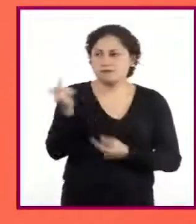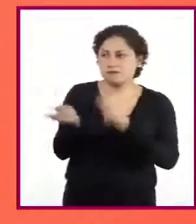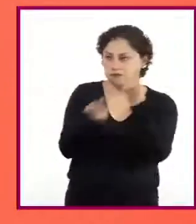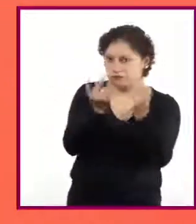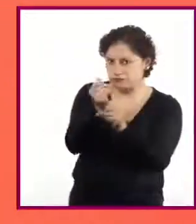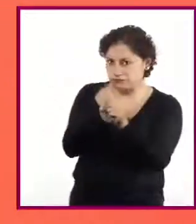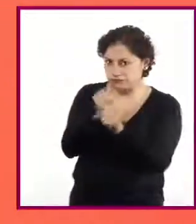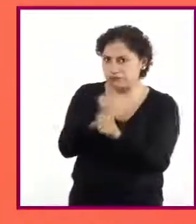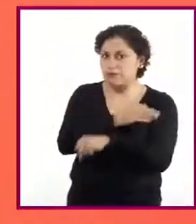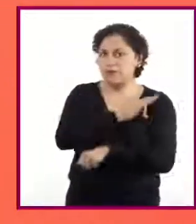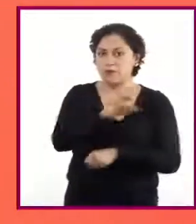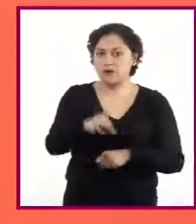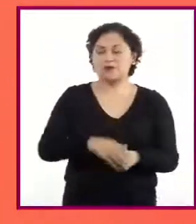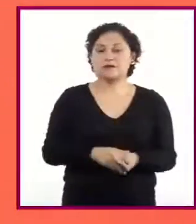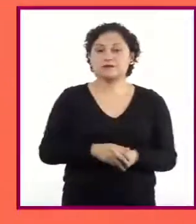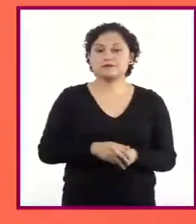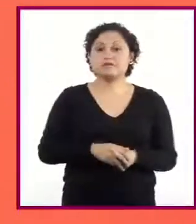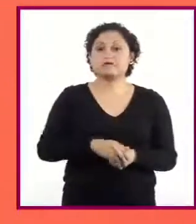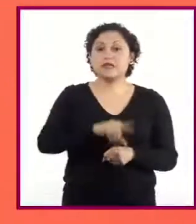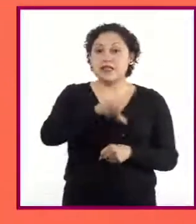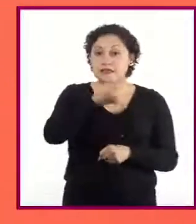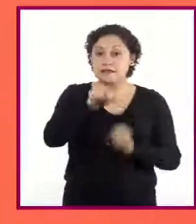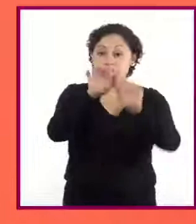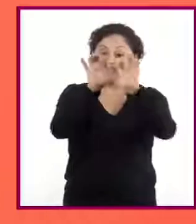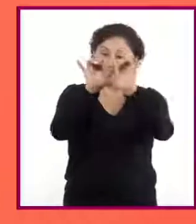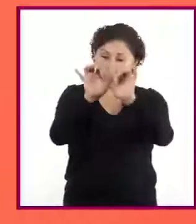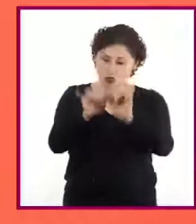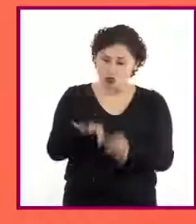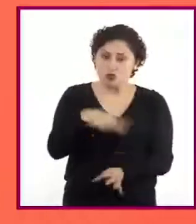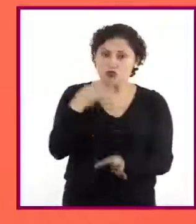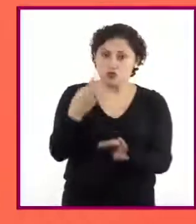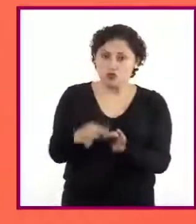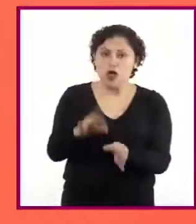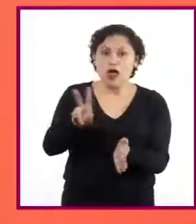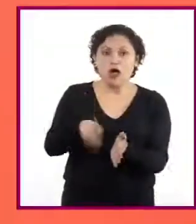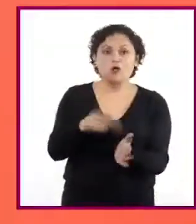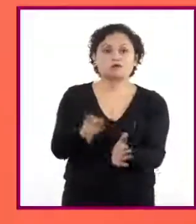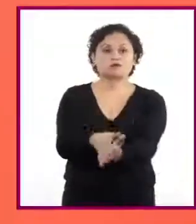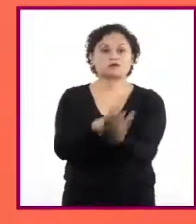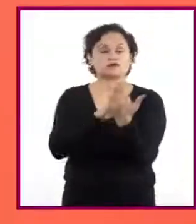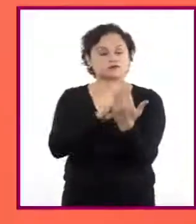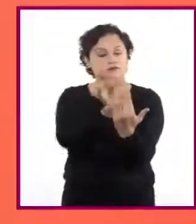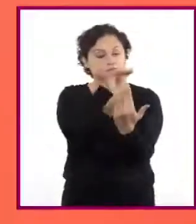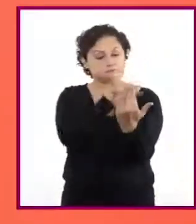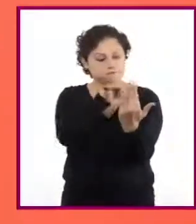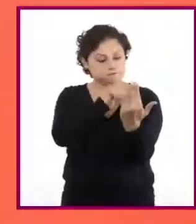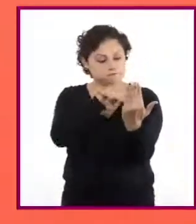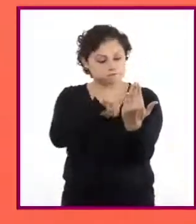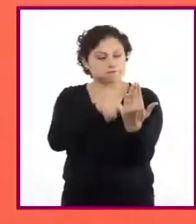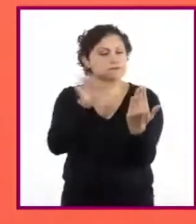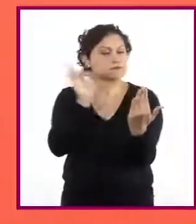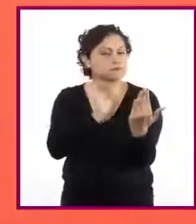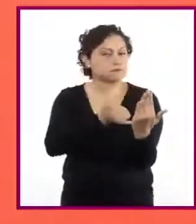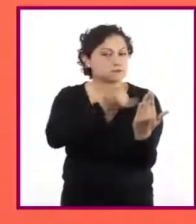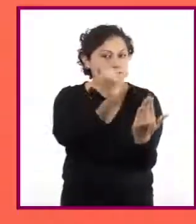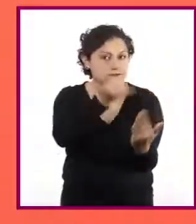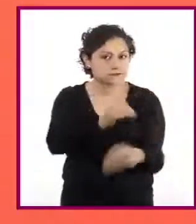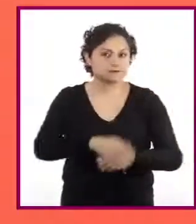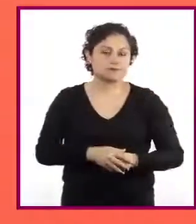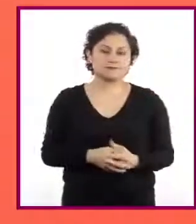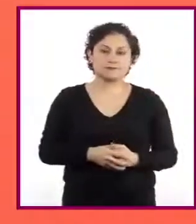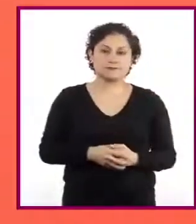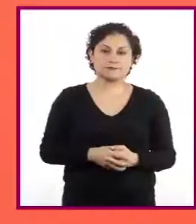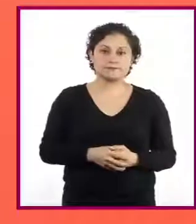Y, finalmente, relean lo que escriben para detectar errores que pueden causar confusión. Antes